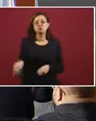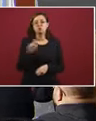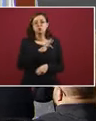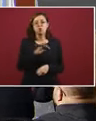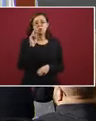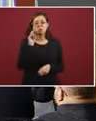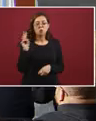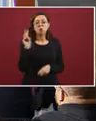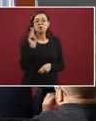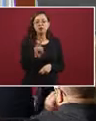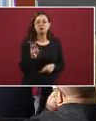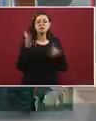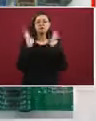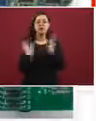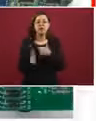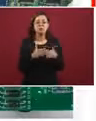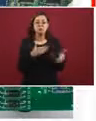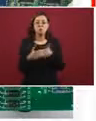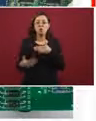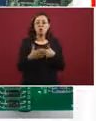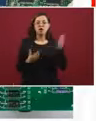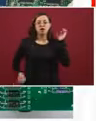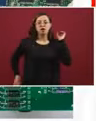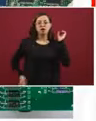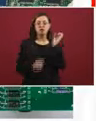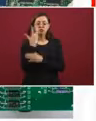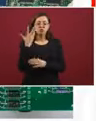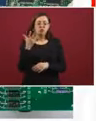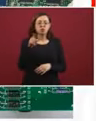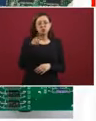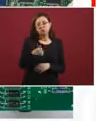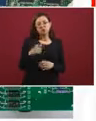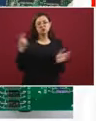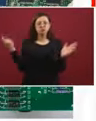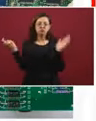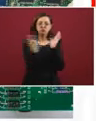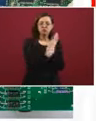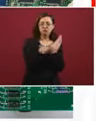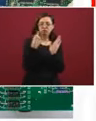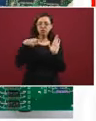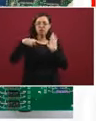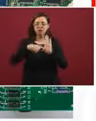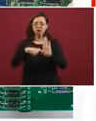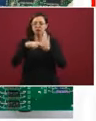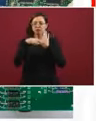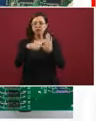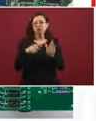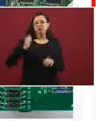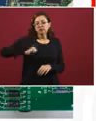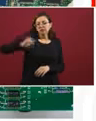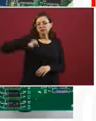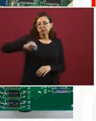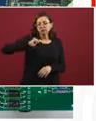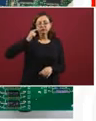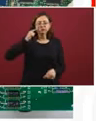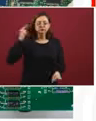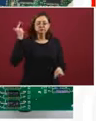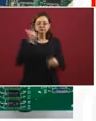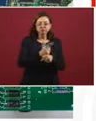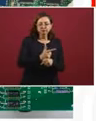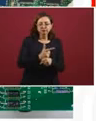ha sofisticado bastante el tema del rastrillo. Este es el rastrillo viejo que detectamos, el que